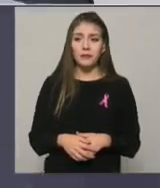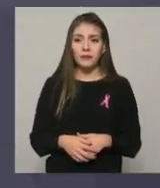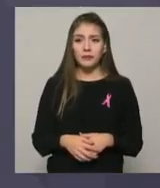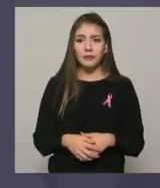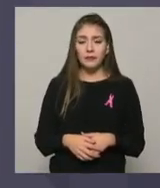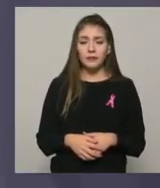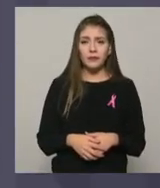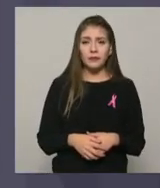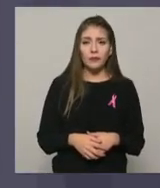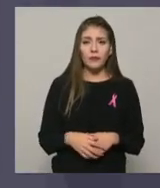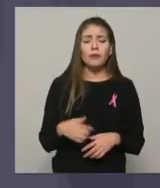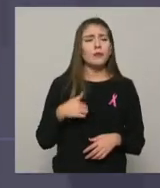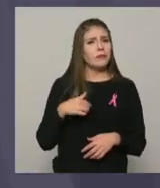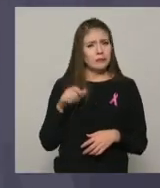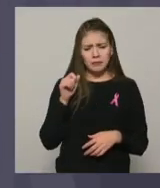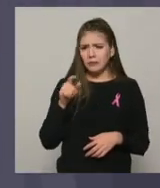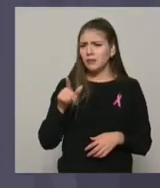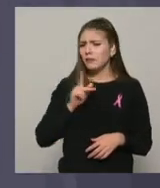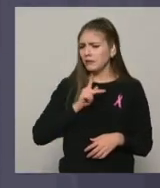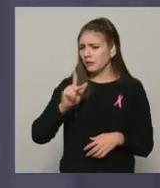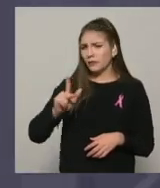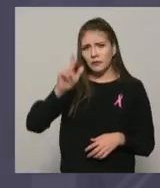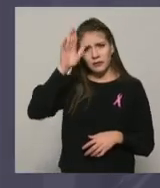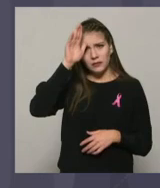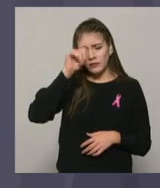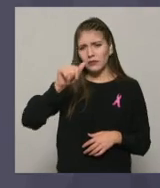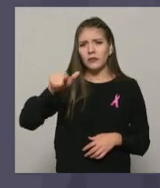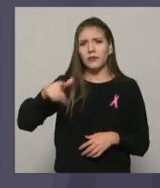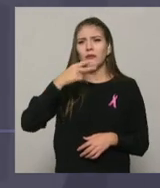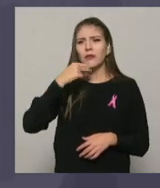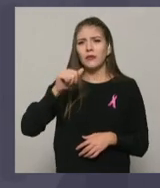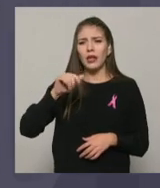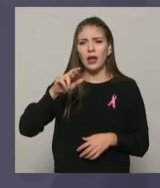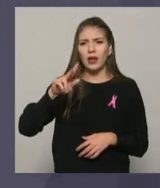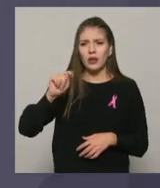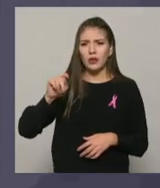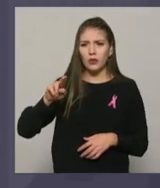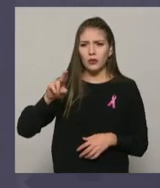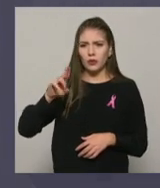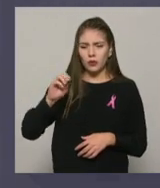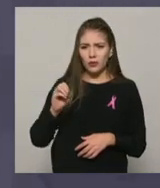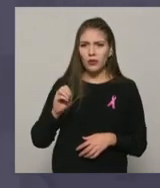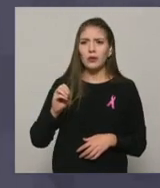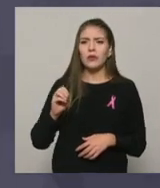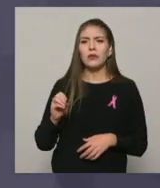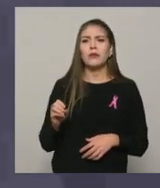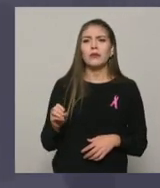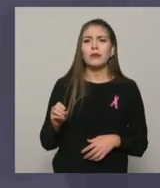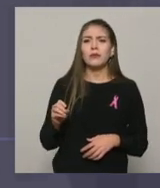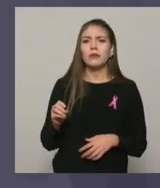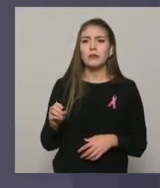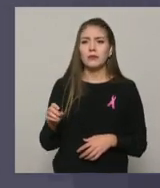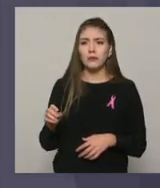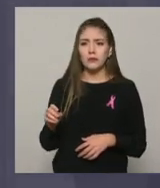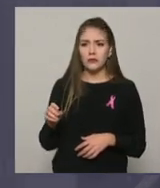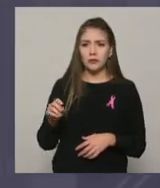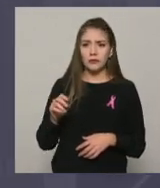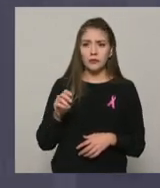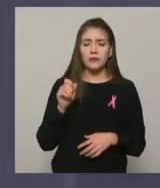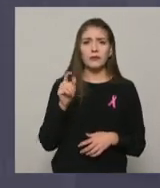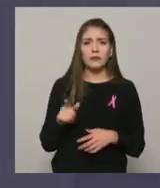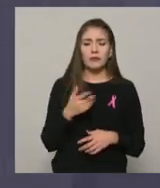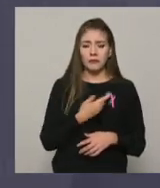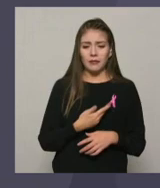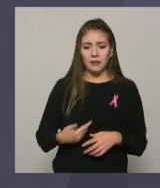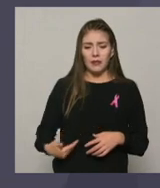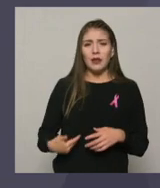estoy totalmente de acuerdo con lo que dice Arturo. Algunas expresiones que ha utilizado el actual